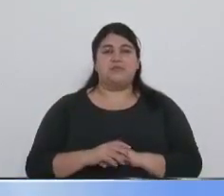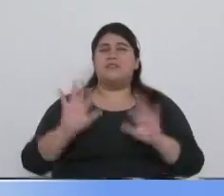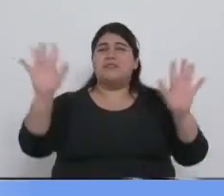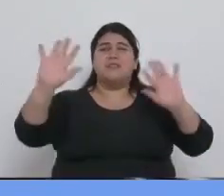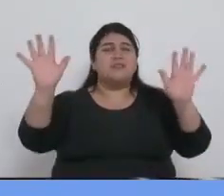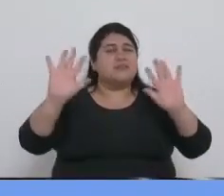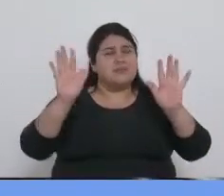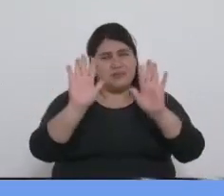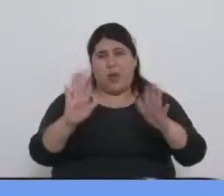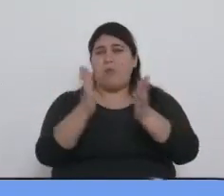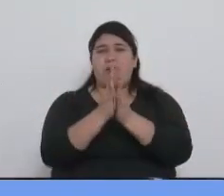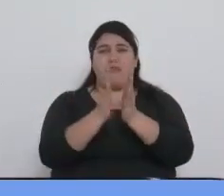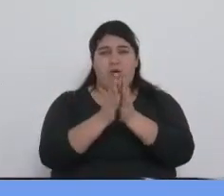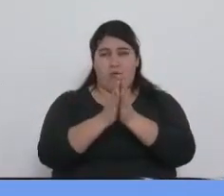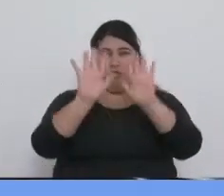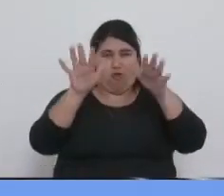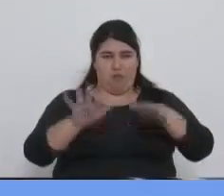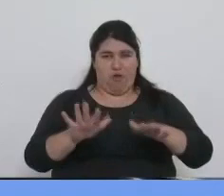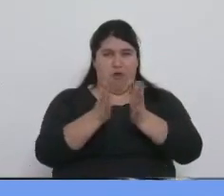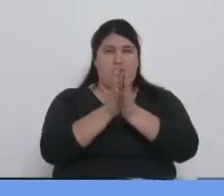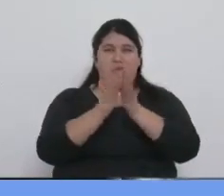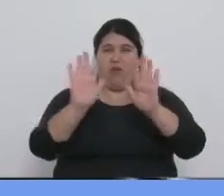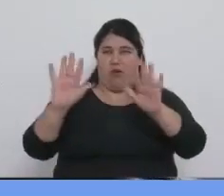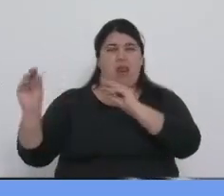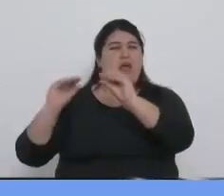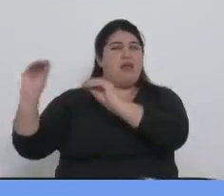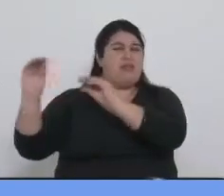A ver, por favor, por favor, por favor.